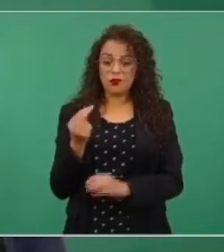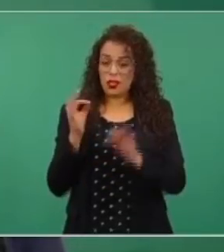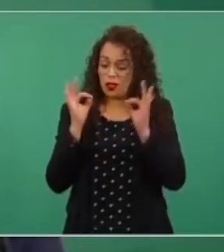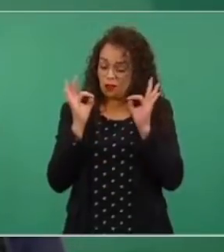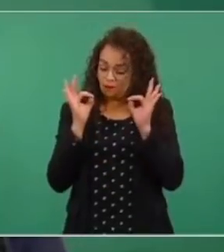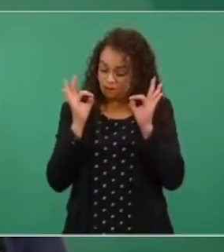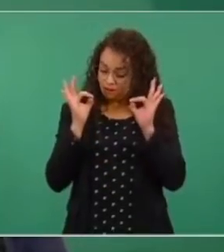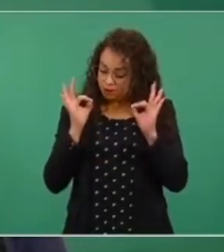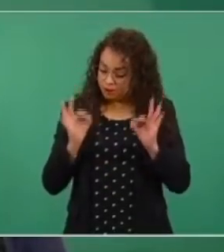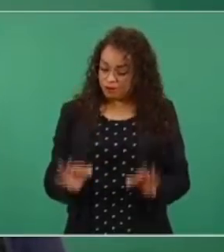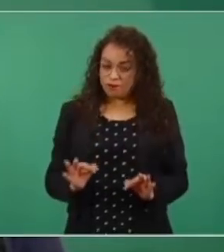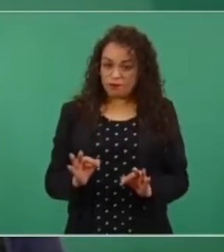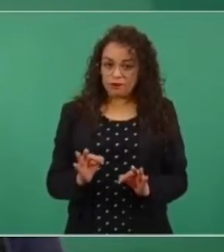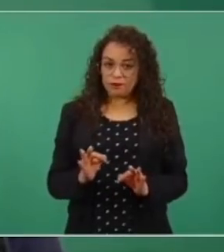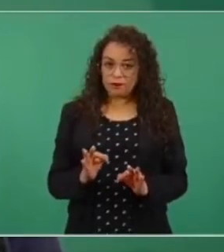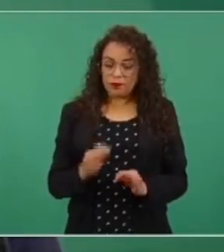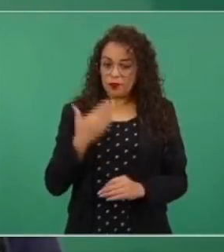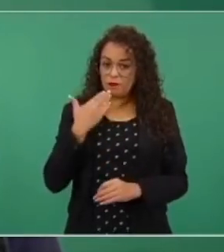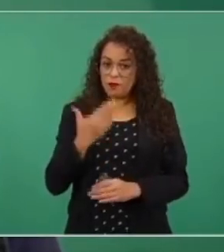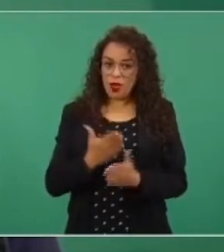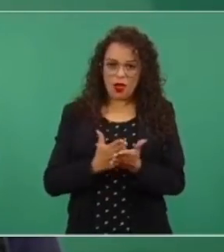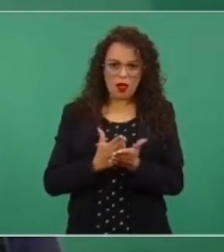rectitud,